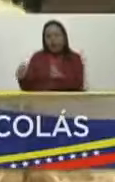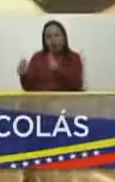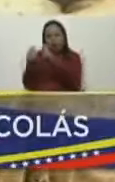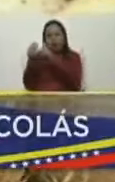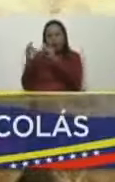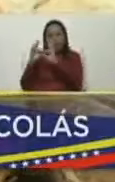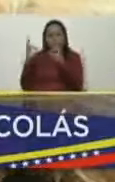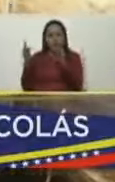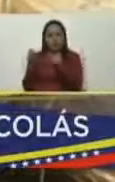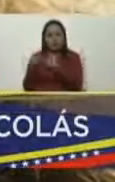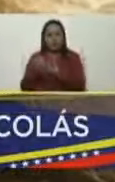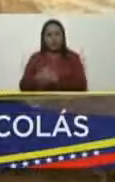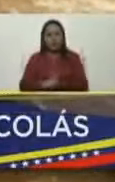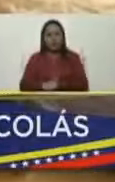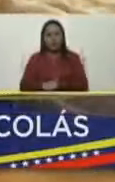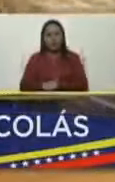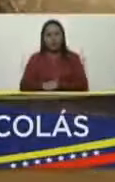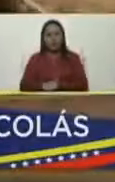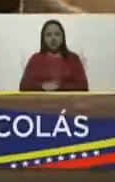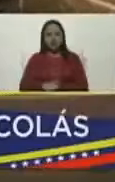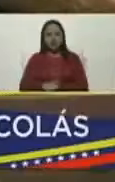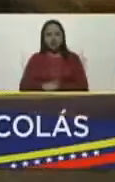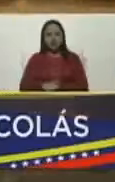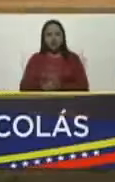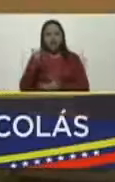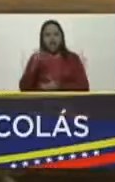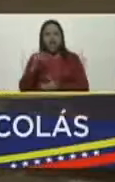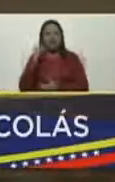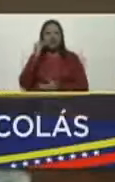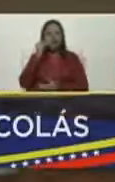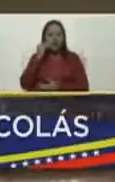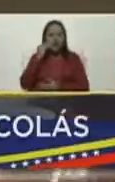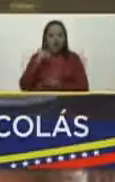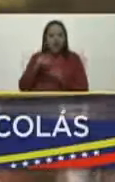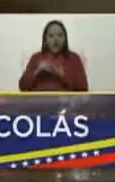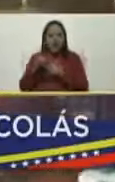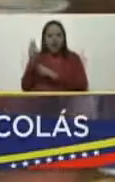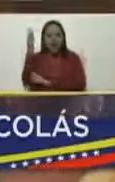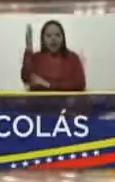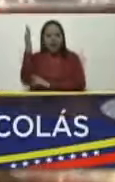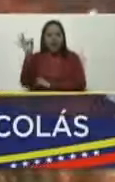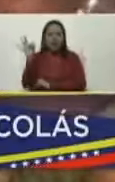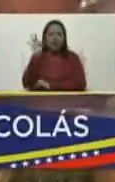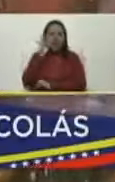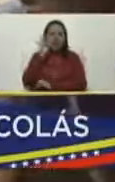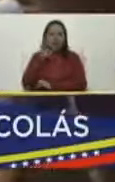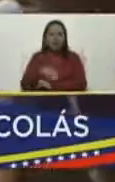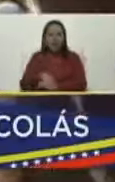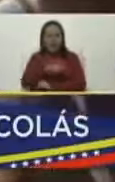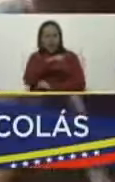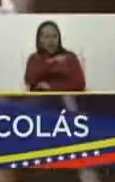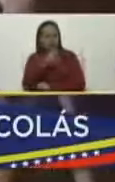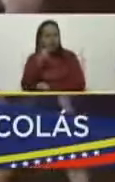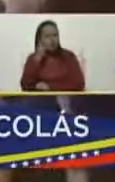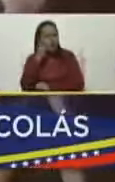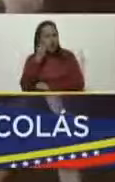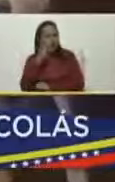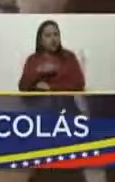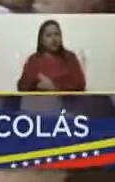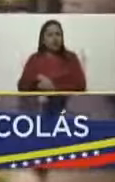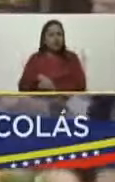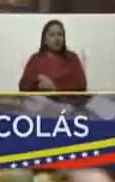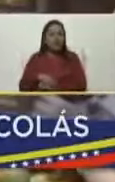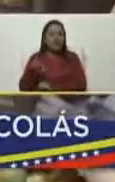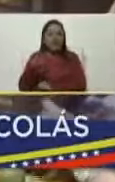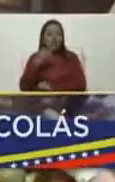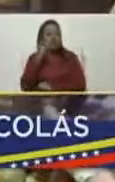familia, donde tenemos tomate de árbol, fresas, moras. ¿Este tomate? De árbol. Tenemos para sus juguitos verdes. ¿Este